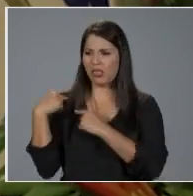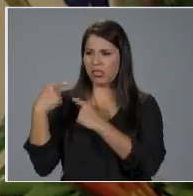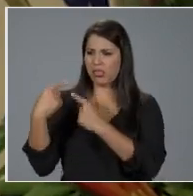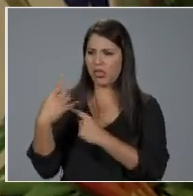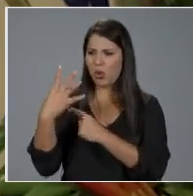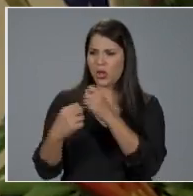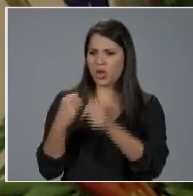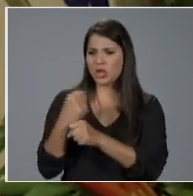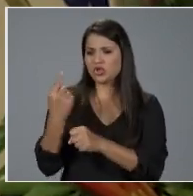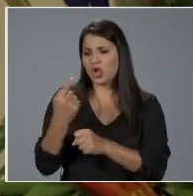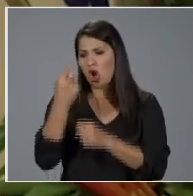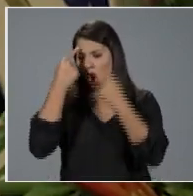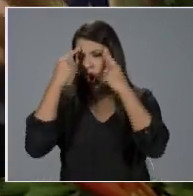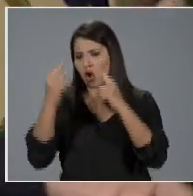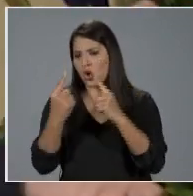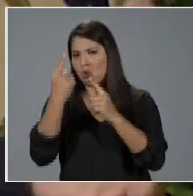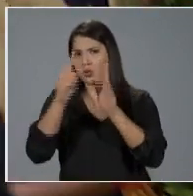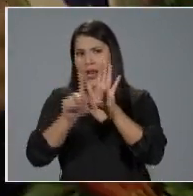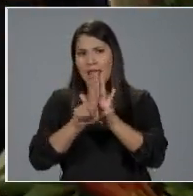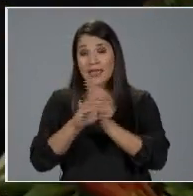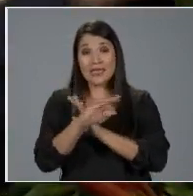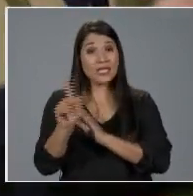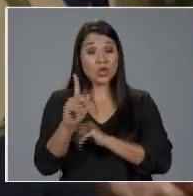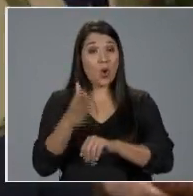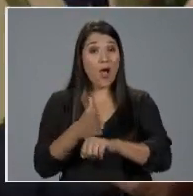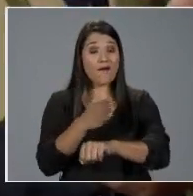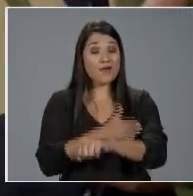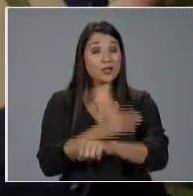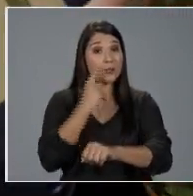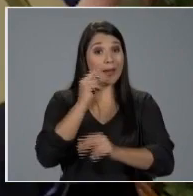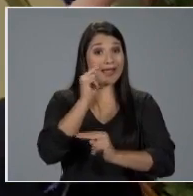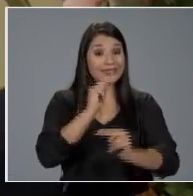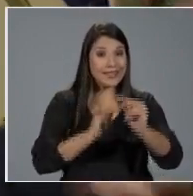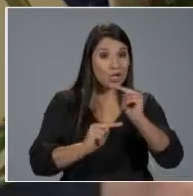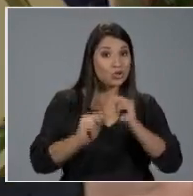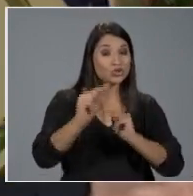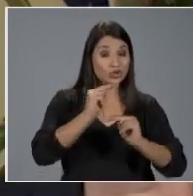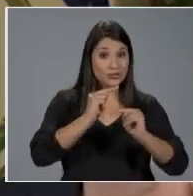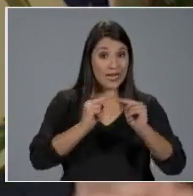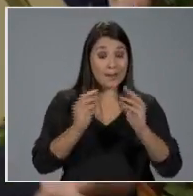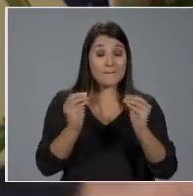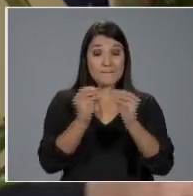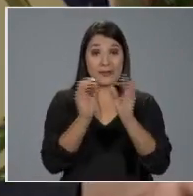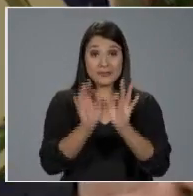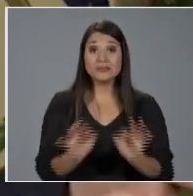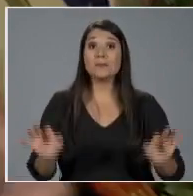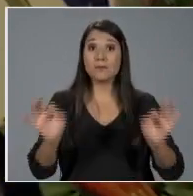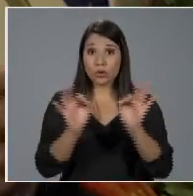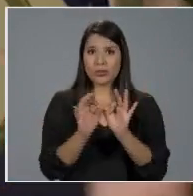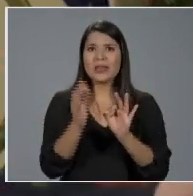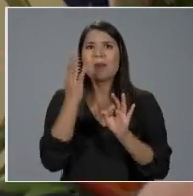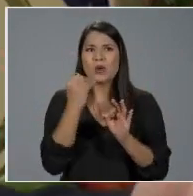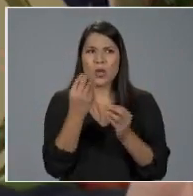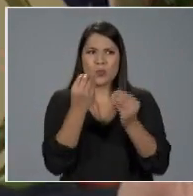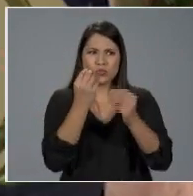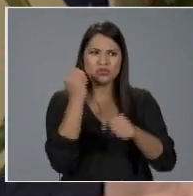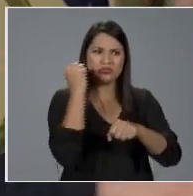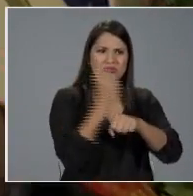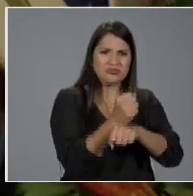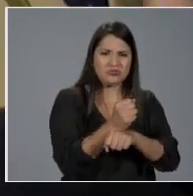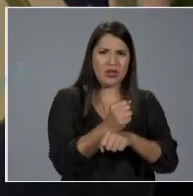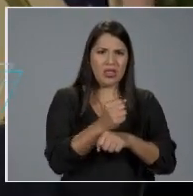esa reglamentación sin haber avanzado en la negociación de fondo que ha producido heridos y muertos y que tiene en estos